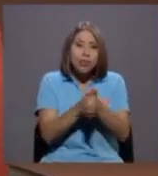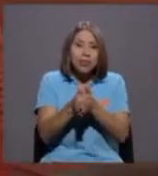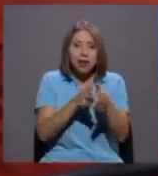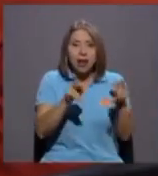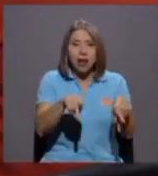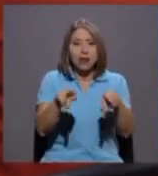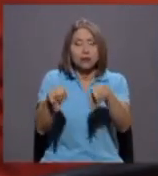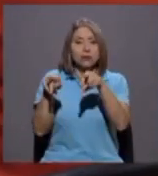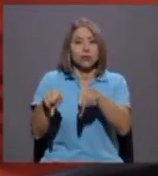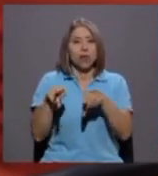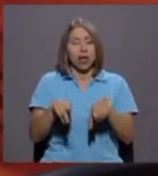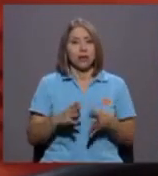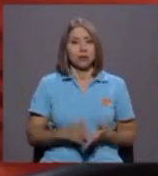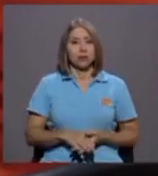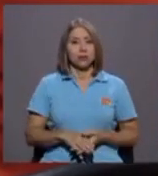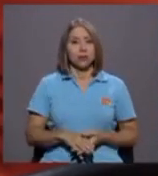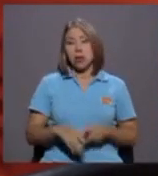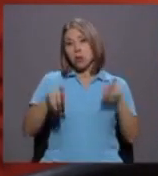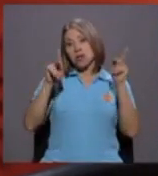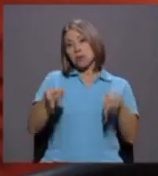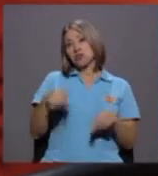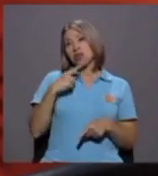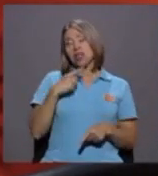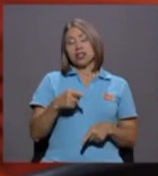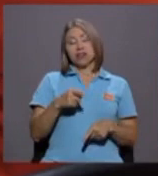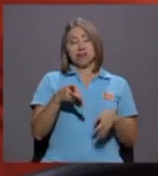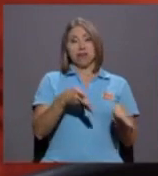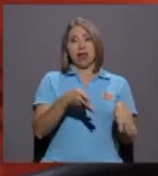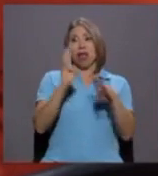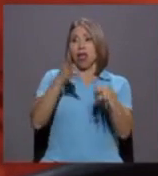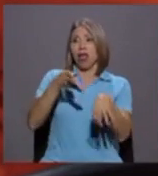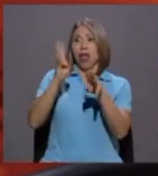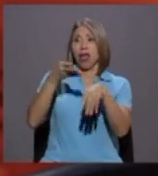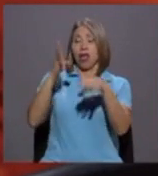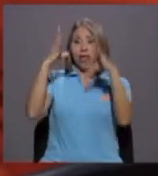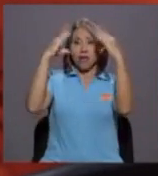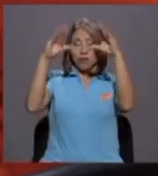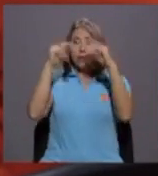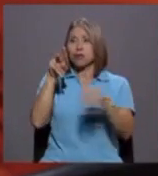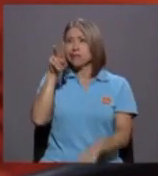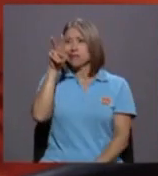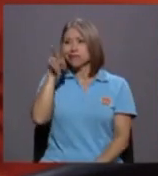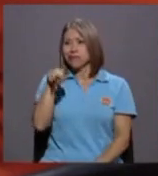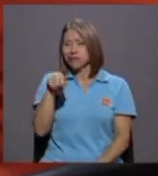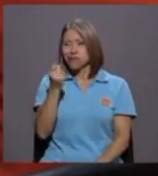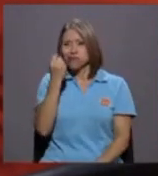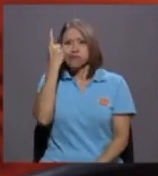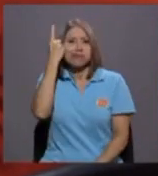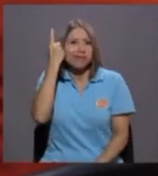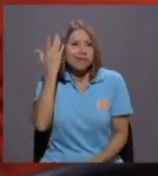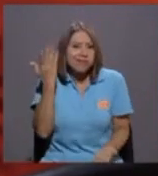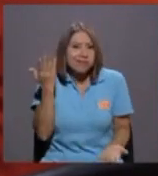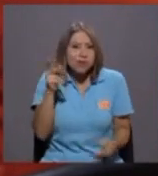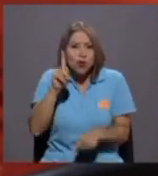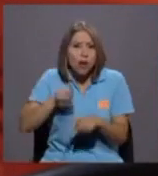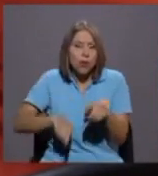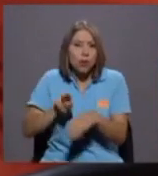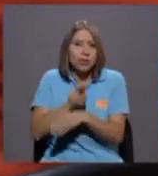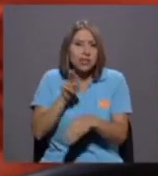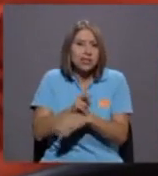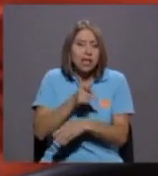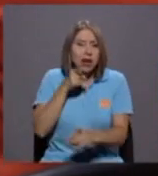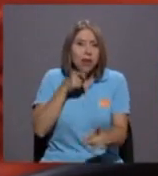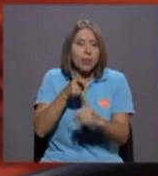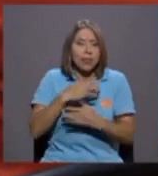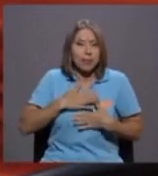porque el ciudadano dice, me ponen tanta información y no la comprendo, o no la puedo, digamos, utilizar para mis fines, y de